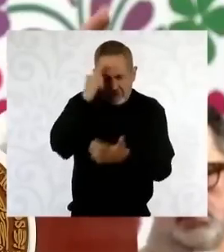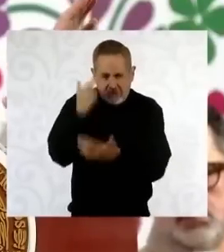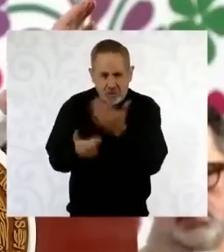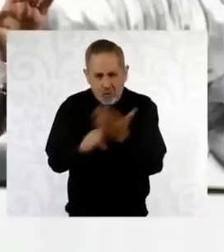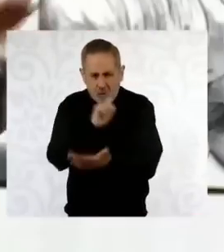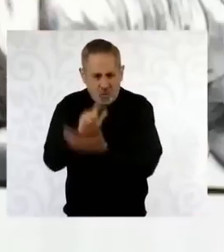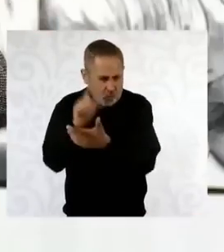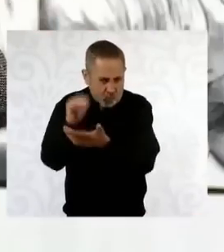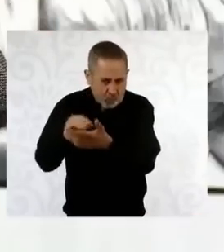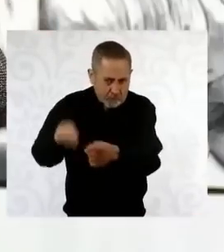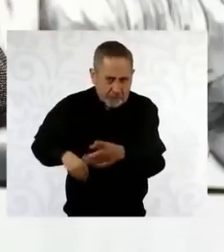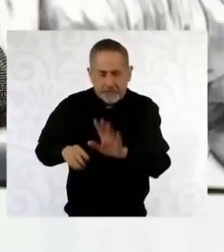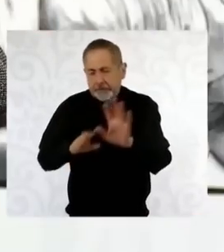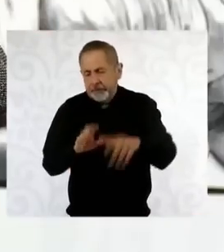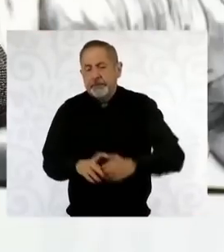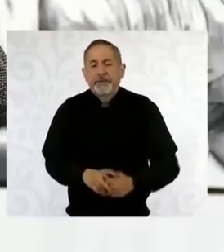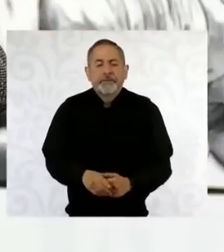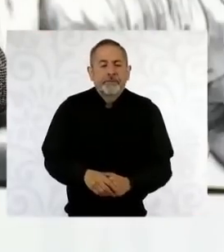bueno,